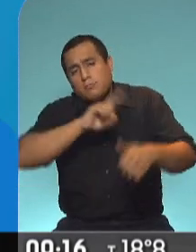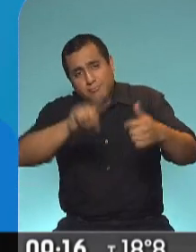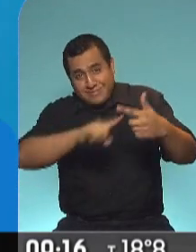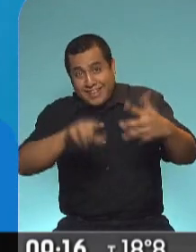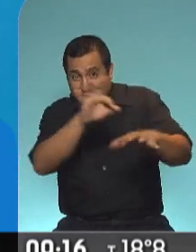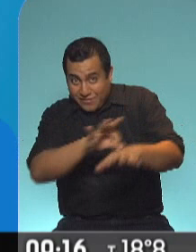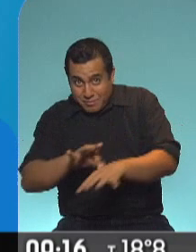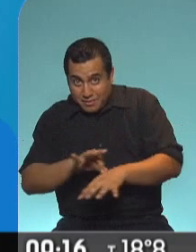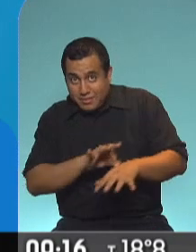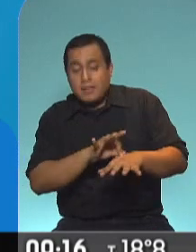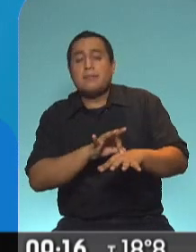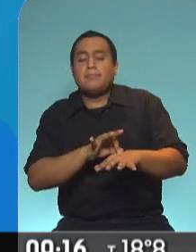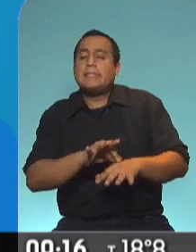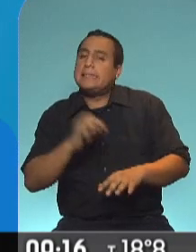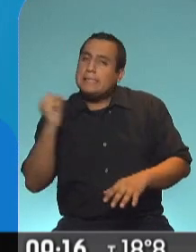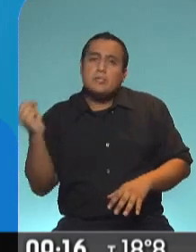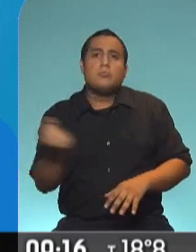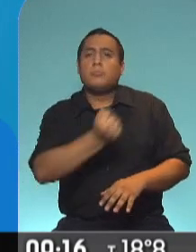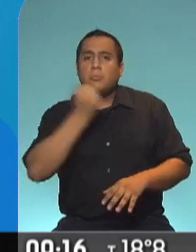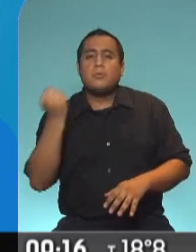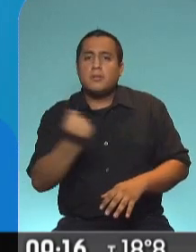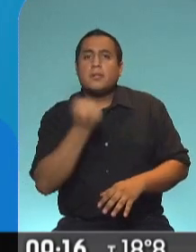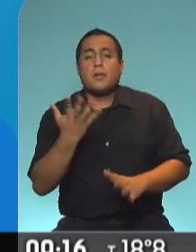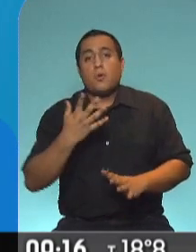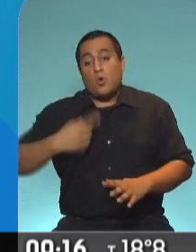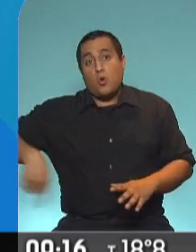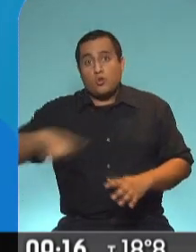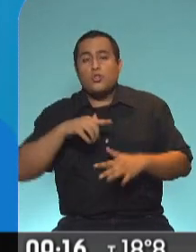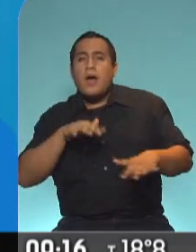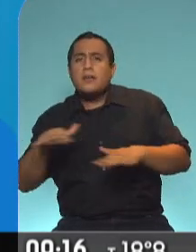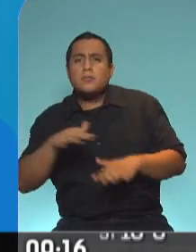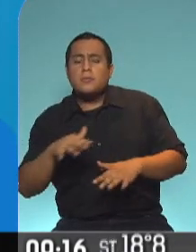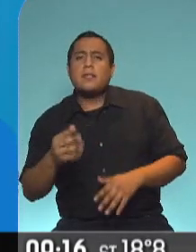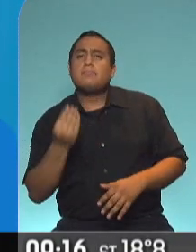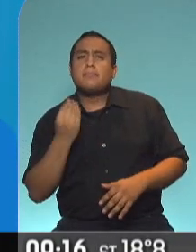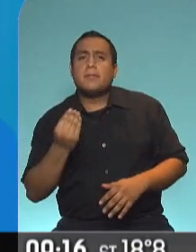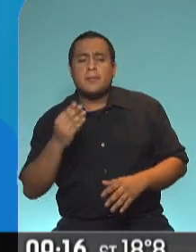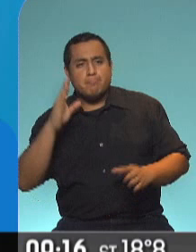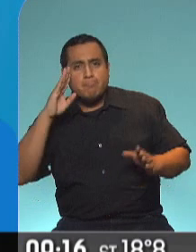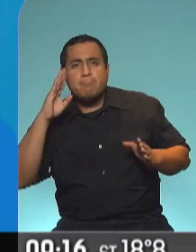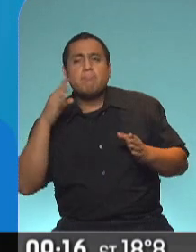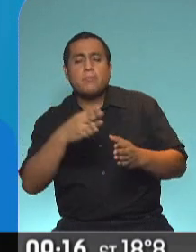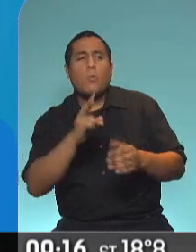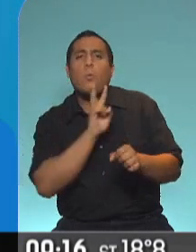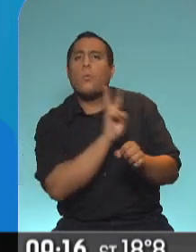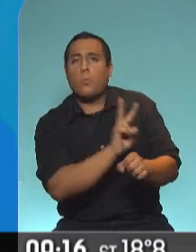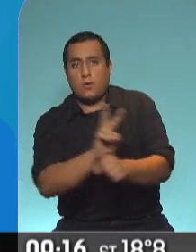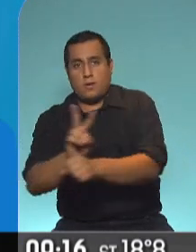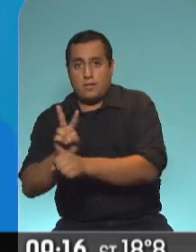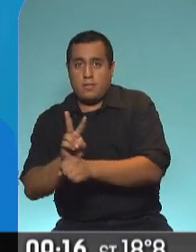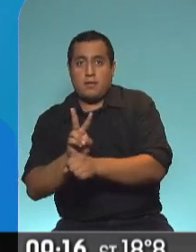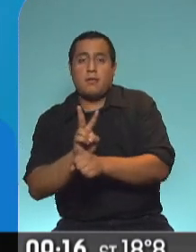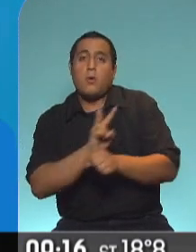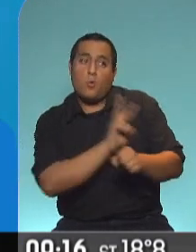una parte muy importante de nuestras acciones fueron dirigidas a la protección de esta